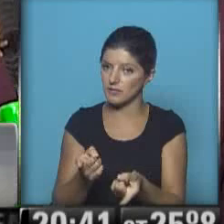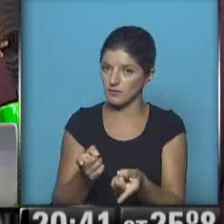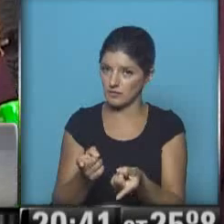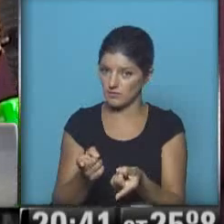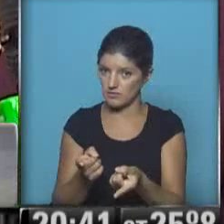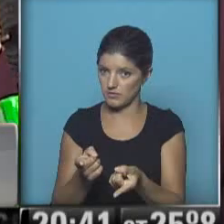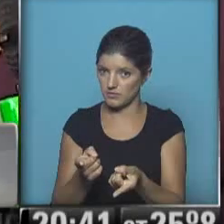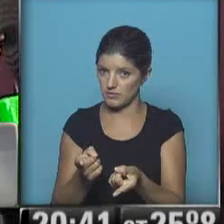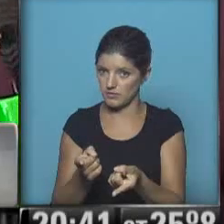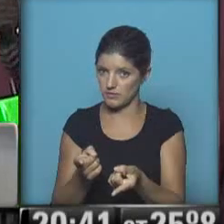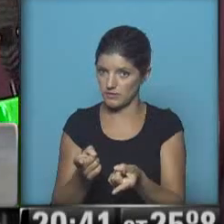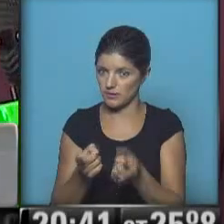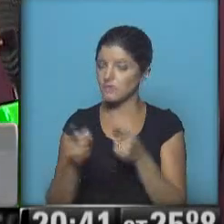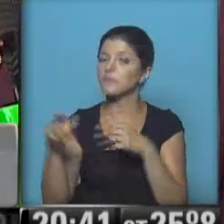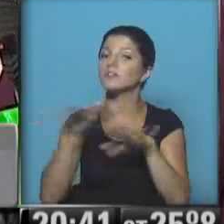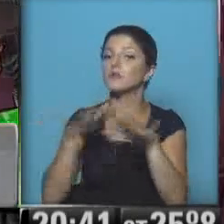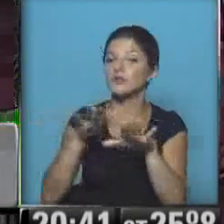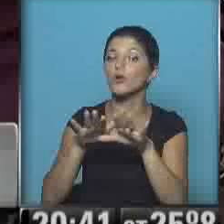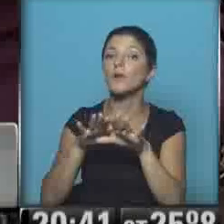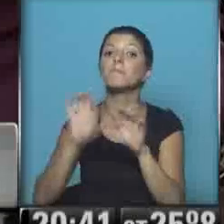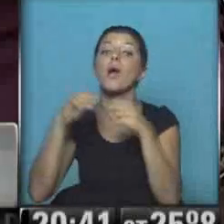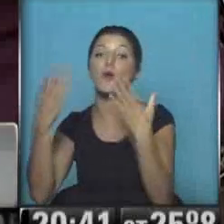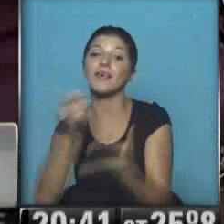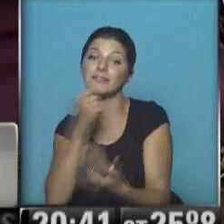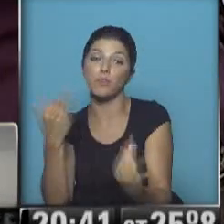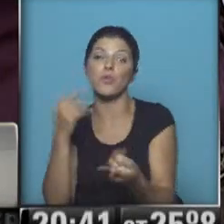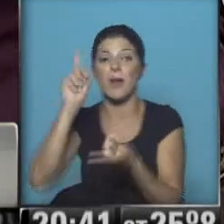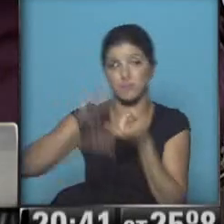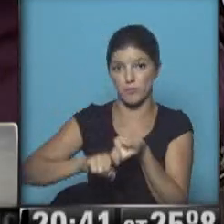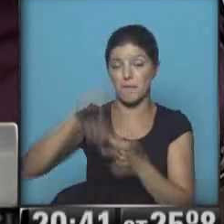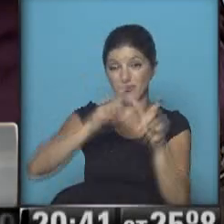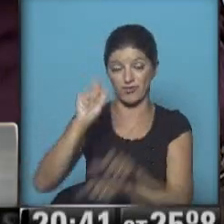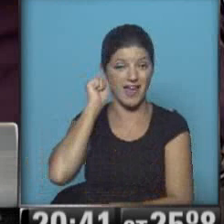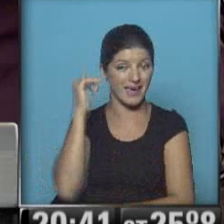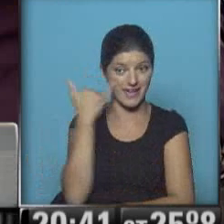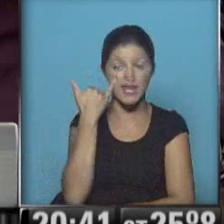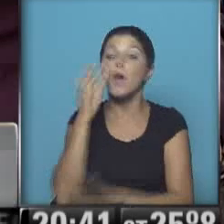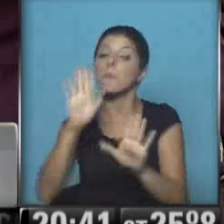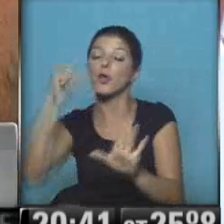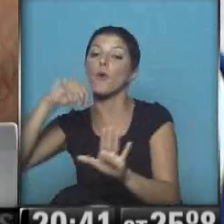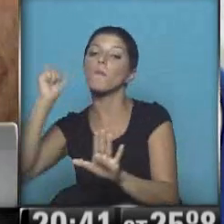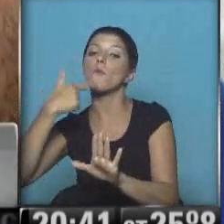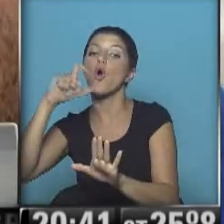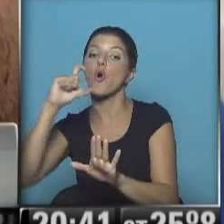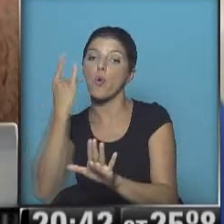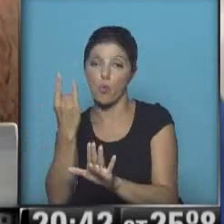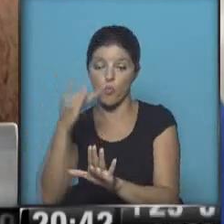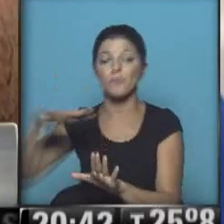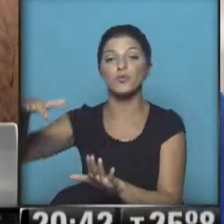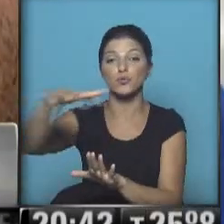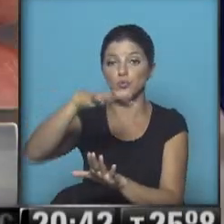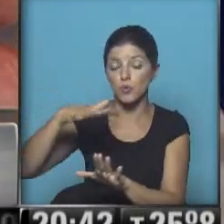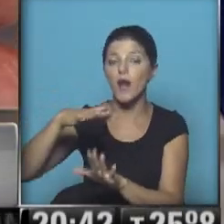situación sería mejor si permitiera. Pero Moscú por sí, la ciudad, es una ciudad